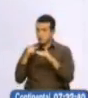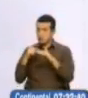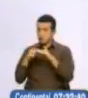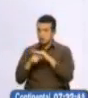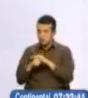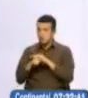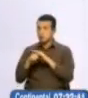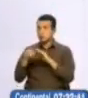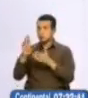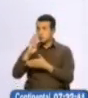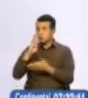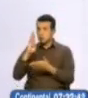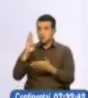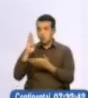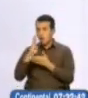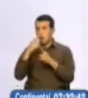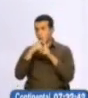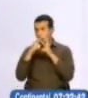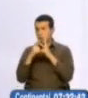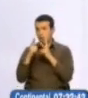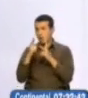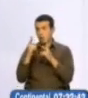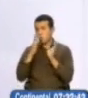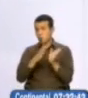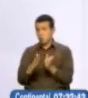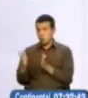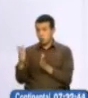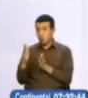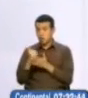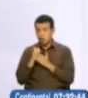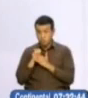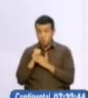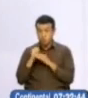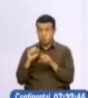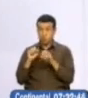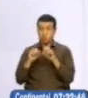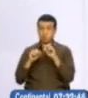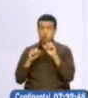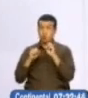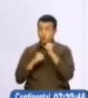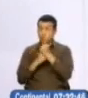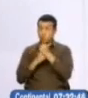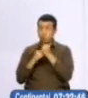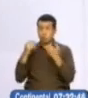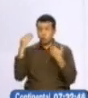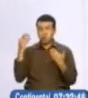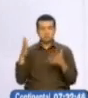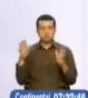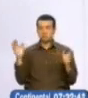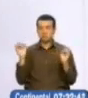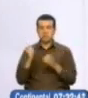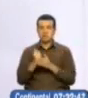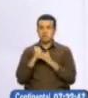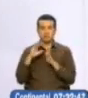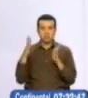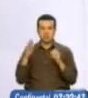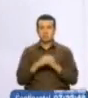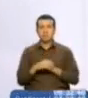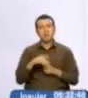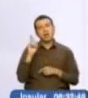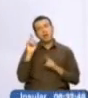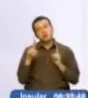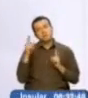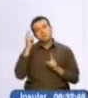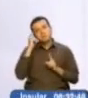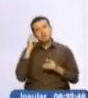para afectar esta organización no ayuda mucho en la construcción política, no ayuda para nada. Quizás se ganan